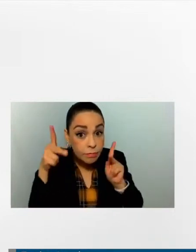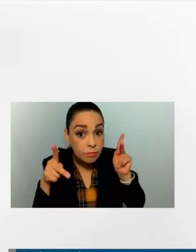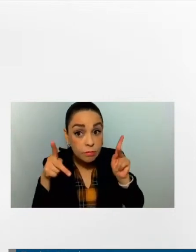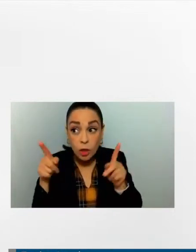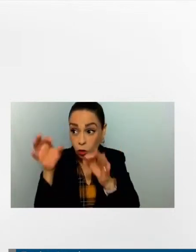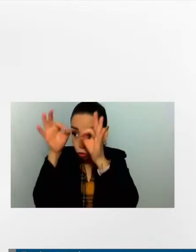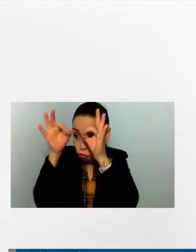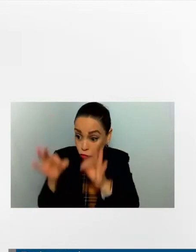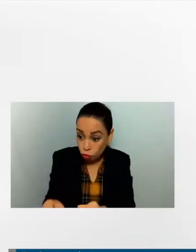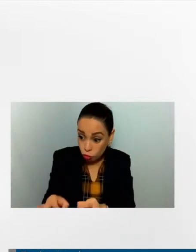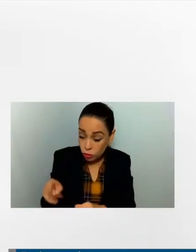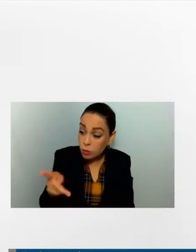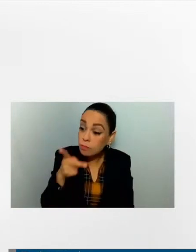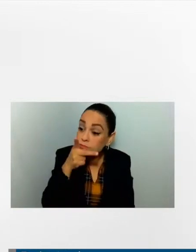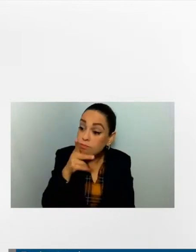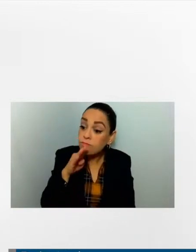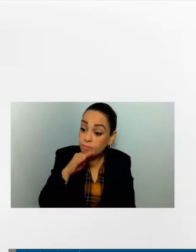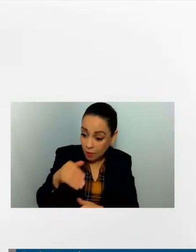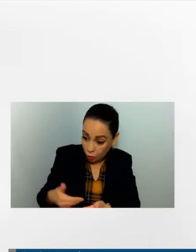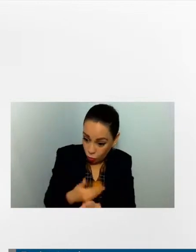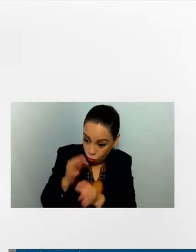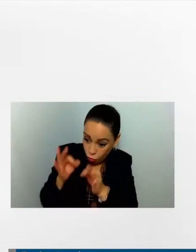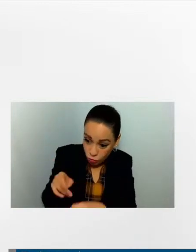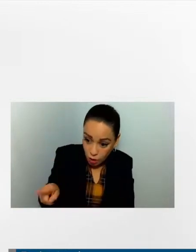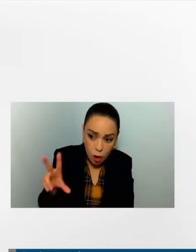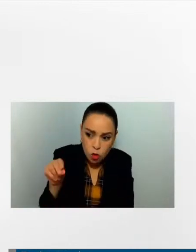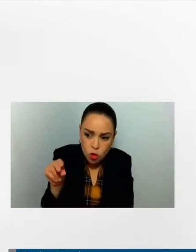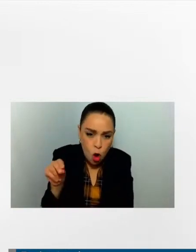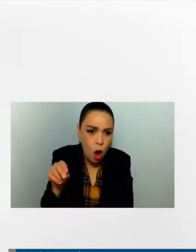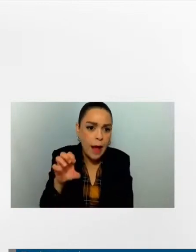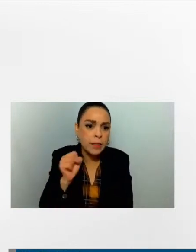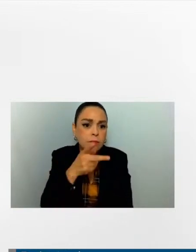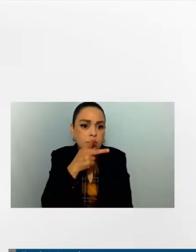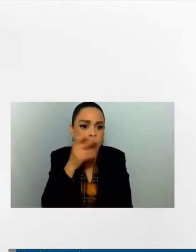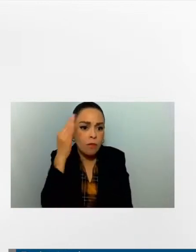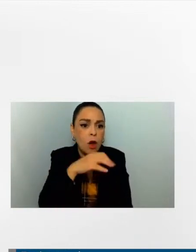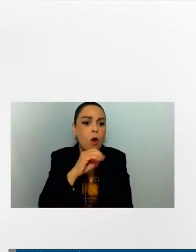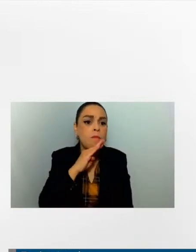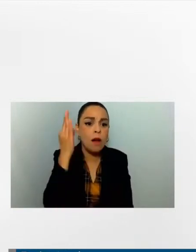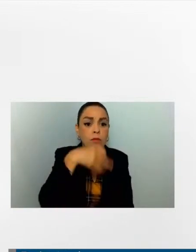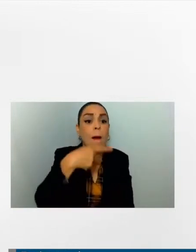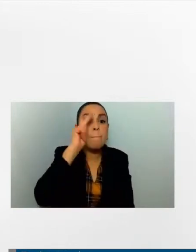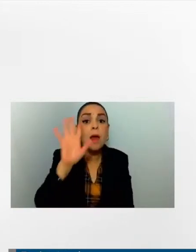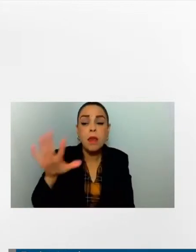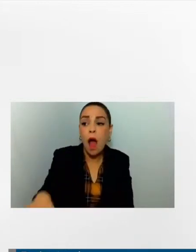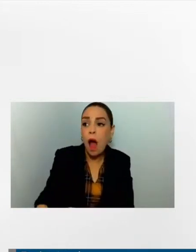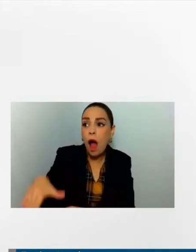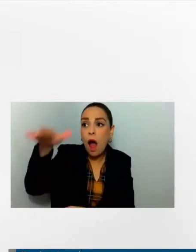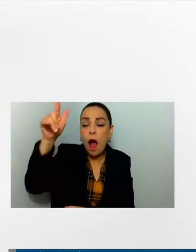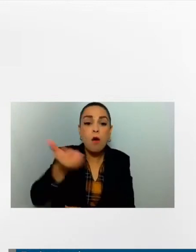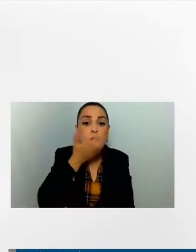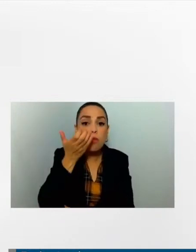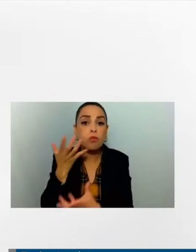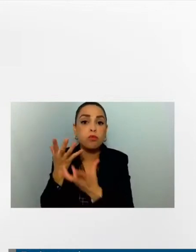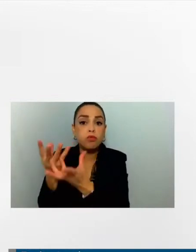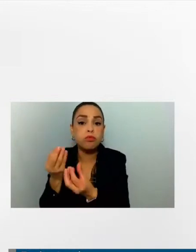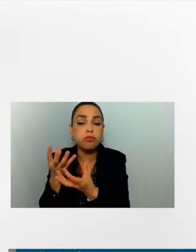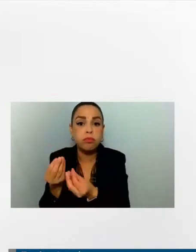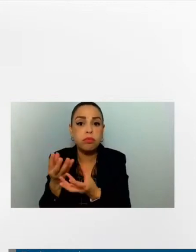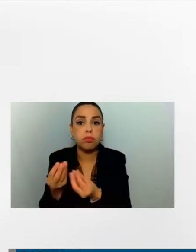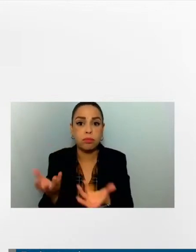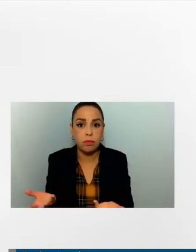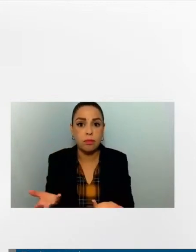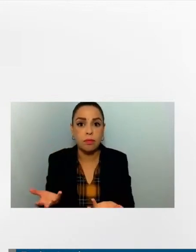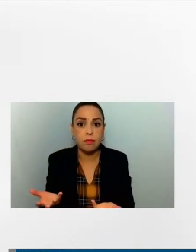madre biológica, pues justo hay solidaridad, hay convivencia y todo. Entonces también debería en algún punto adquirir